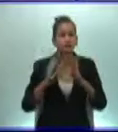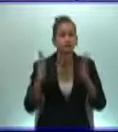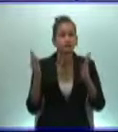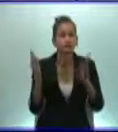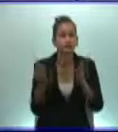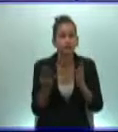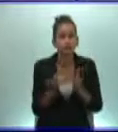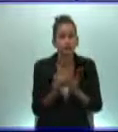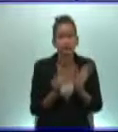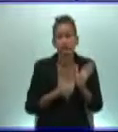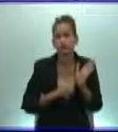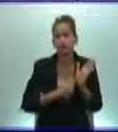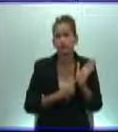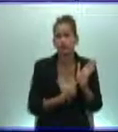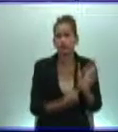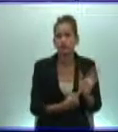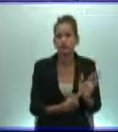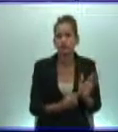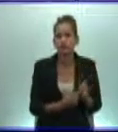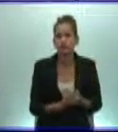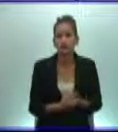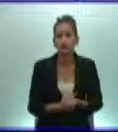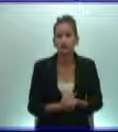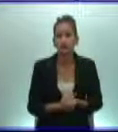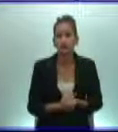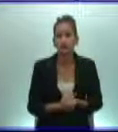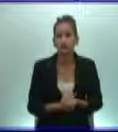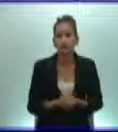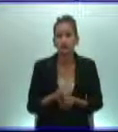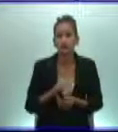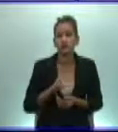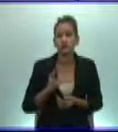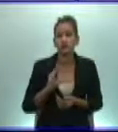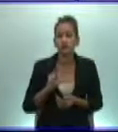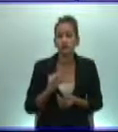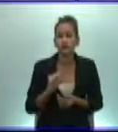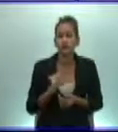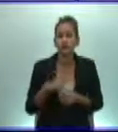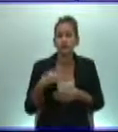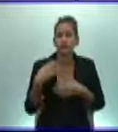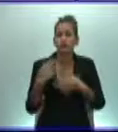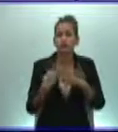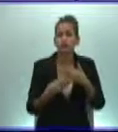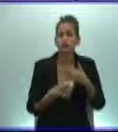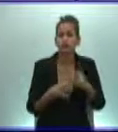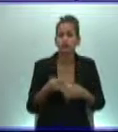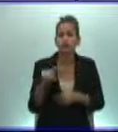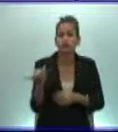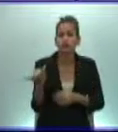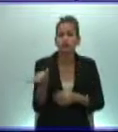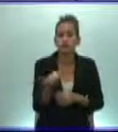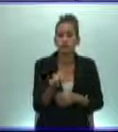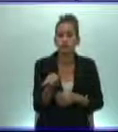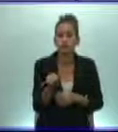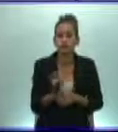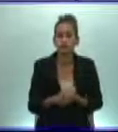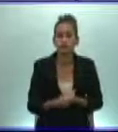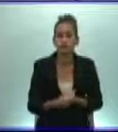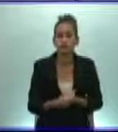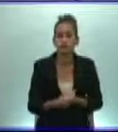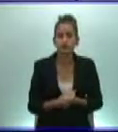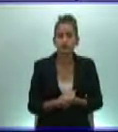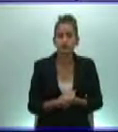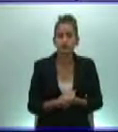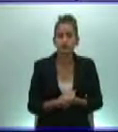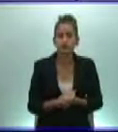nuestra demostración, de los cuales plantean el criterio de igualdad de triángulo.